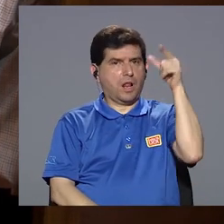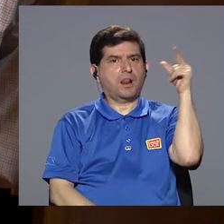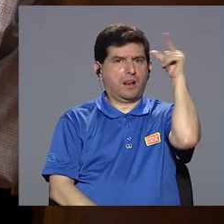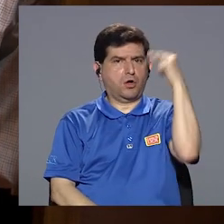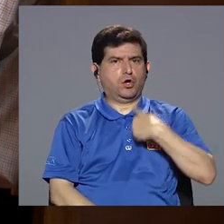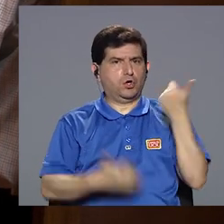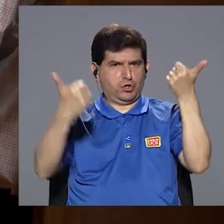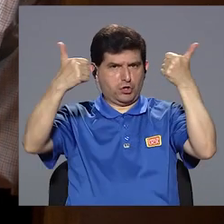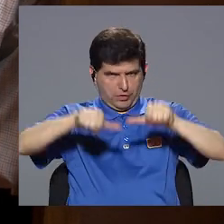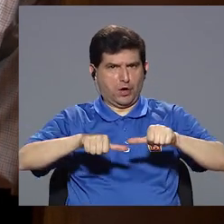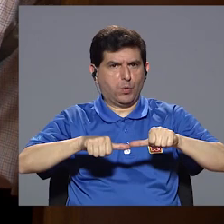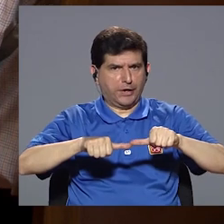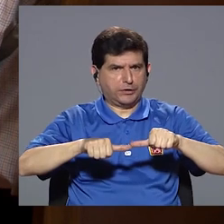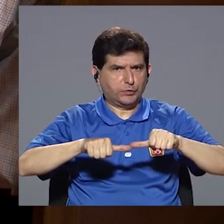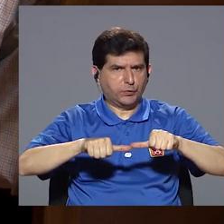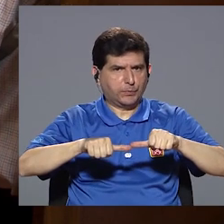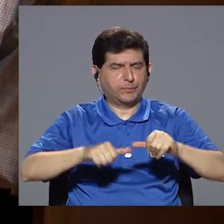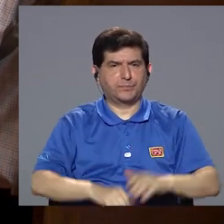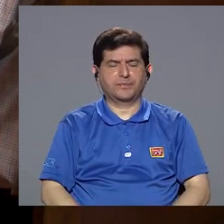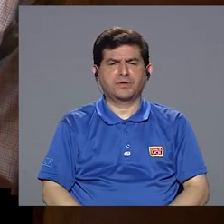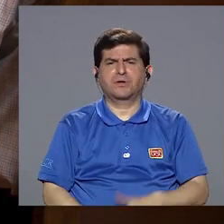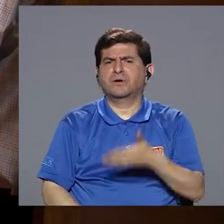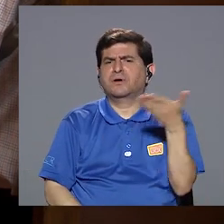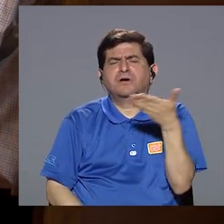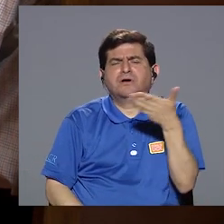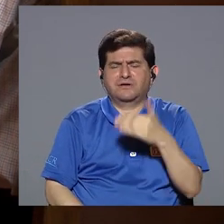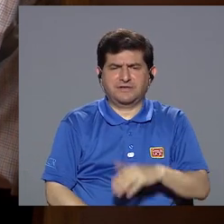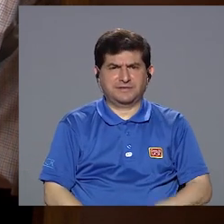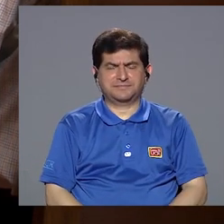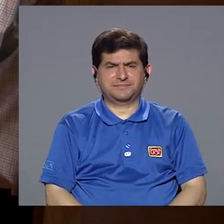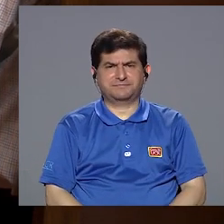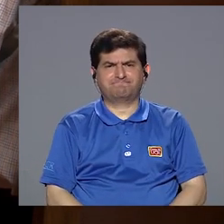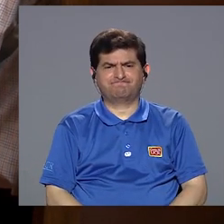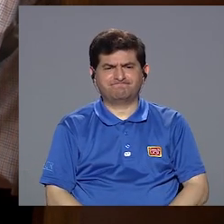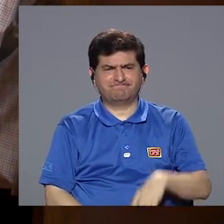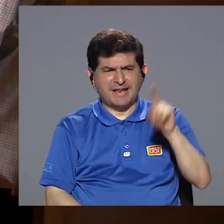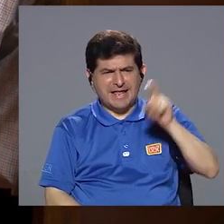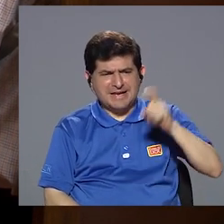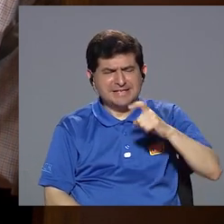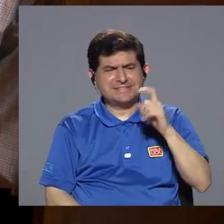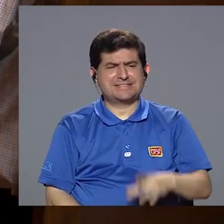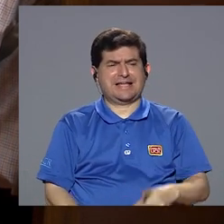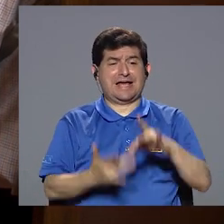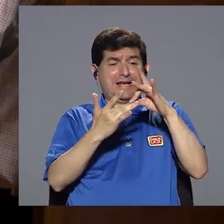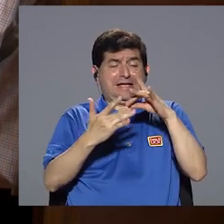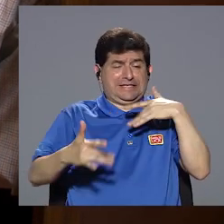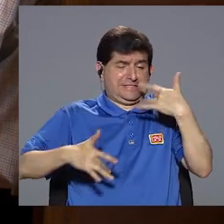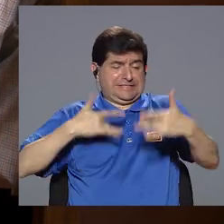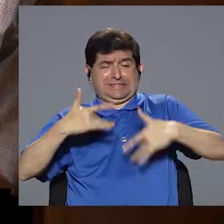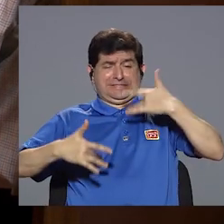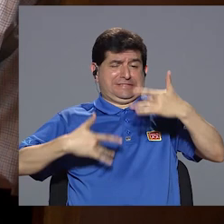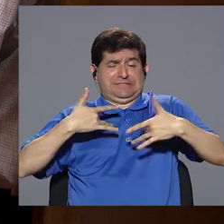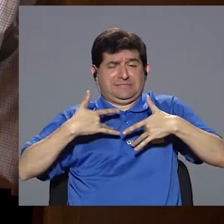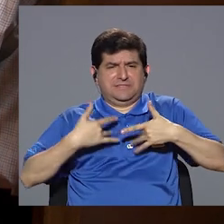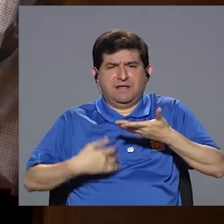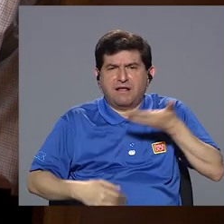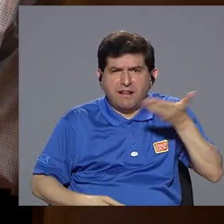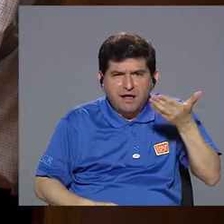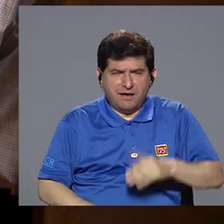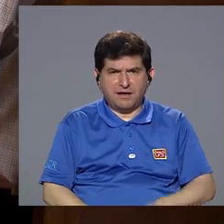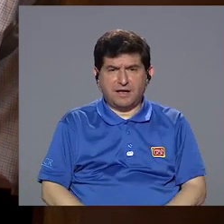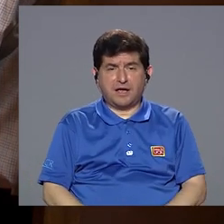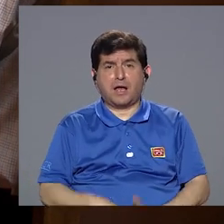también por supuesto concuerdo totalmente con el hecho de que tenemos que tener una especial sensibilidad